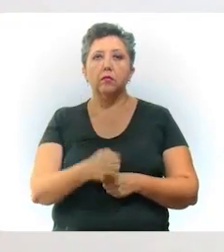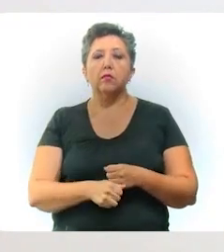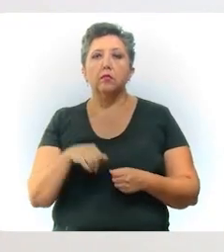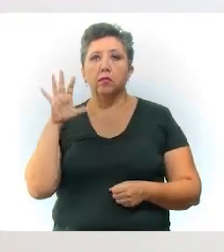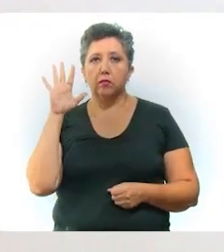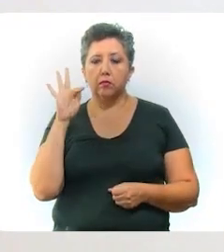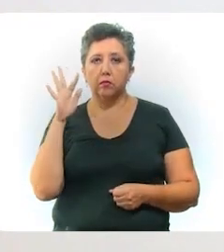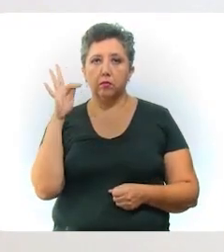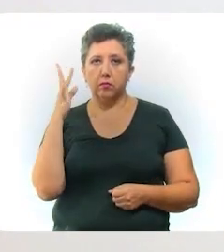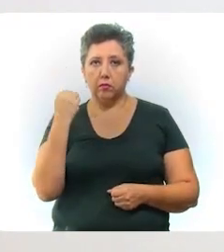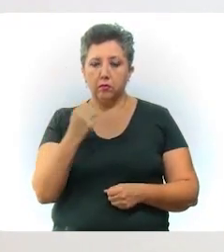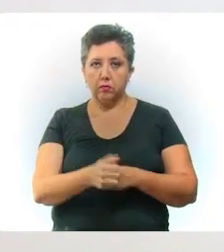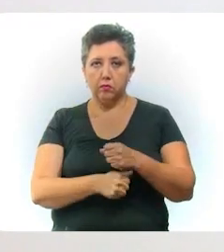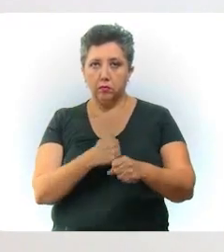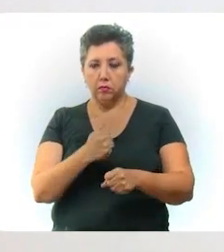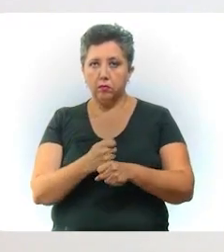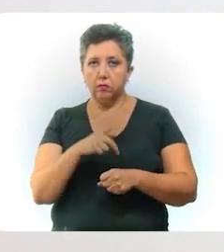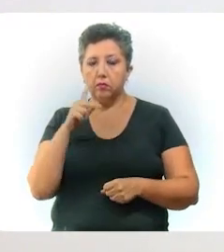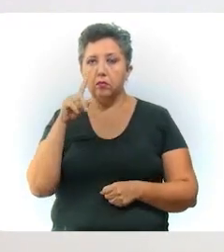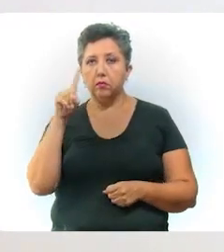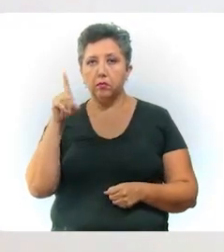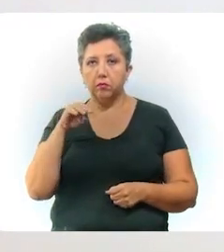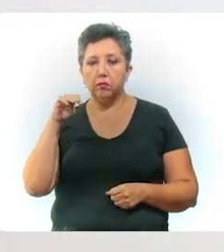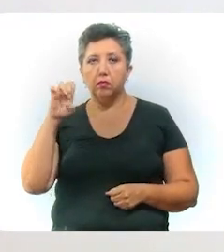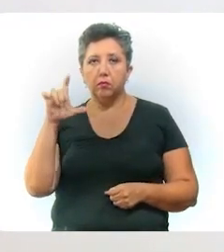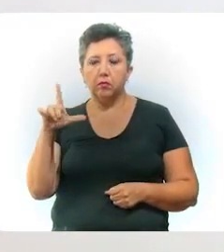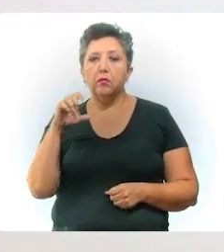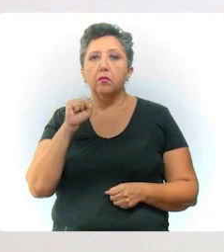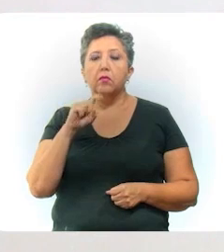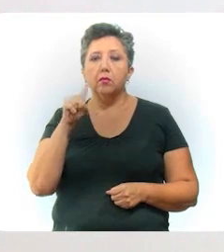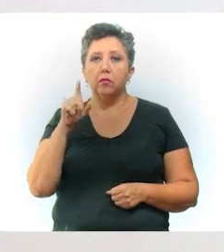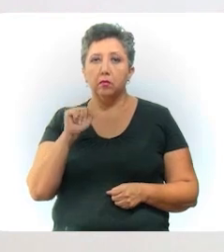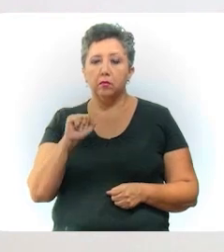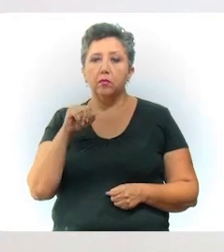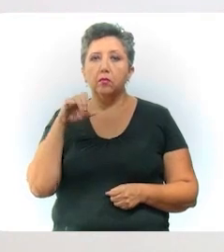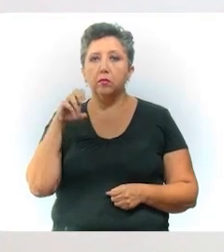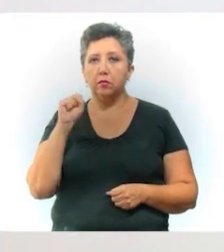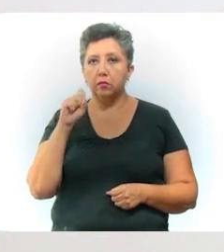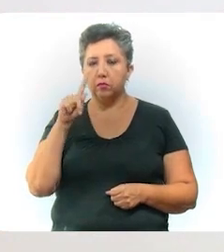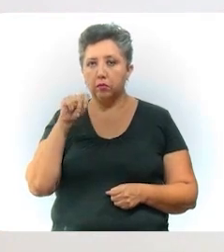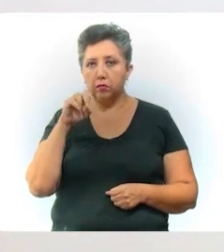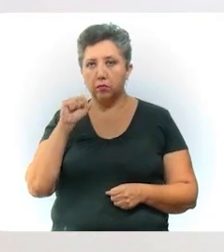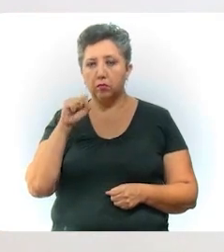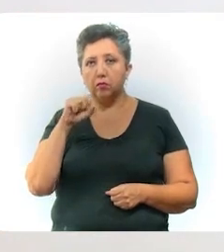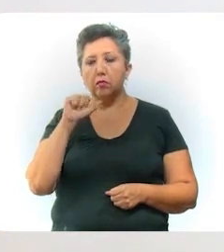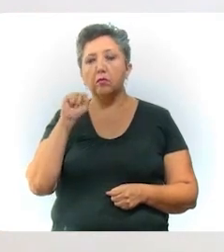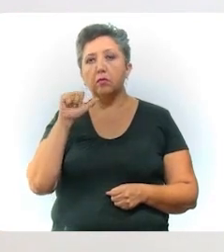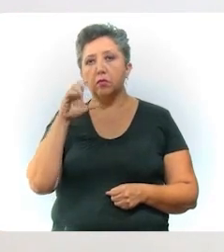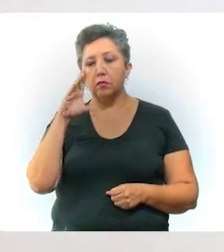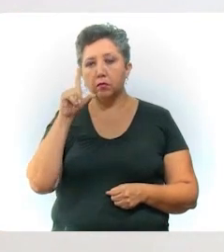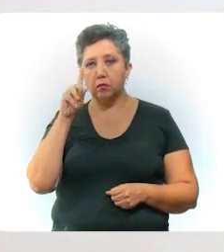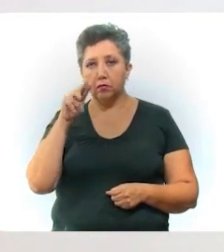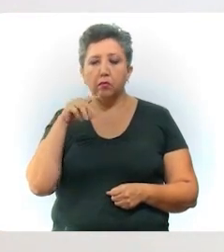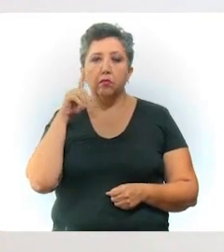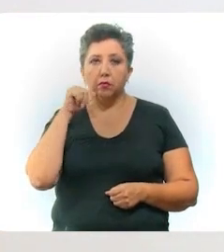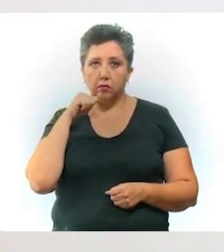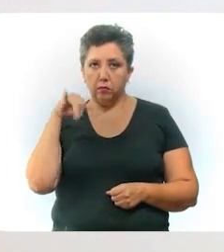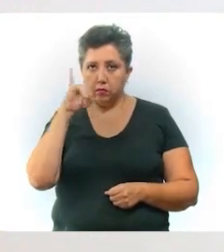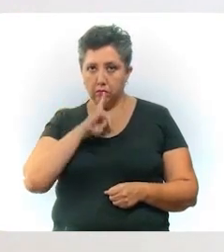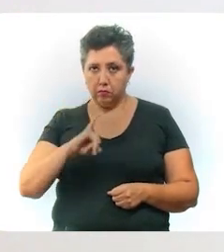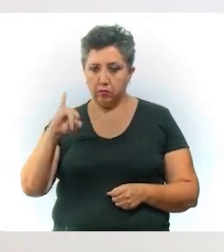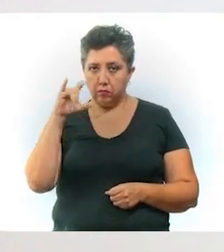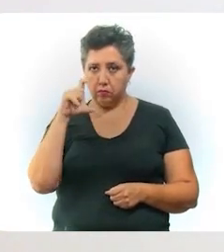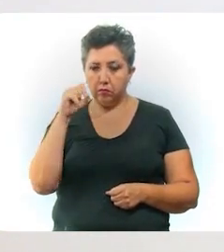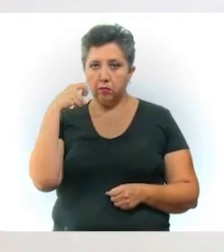y 40-49 años en Tzemul, Silam González, Soncahuich y Zacaloma. Mañana jueves